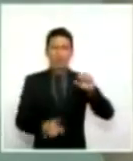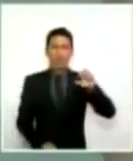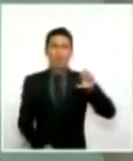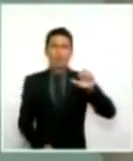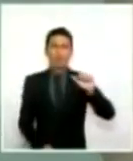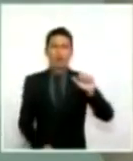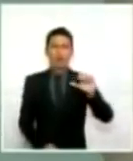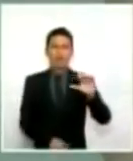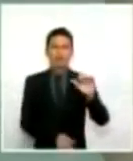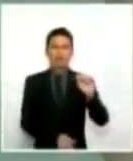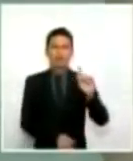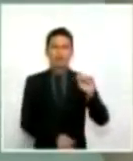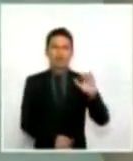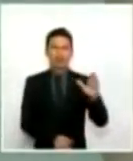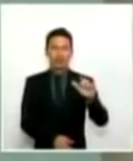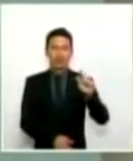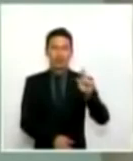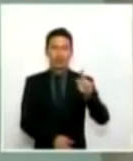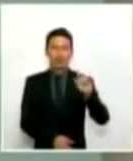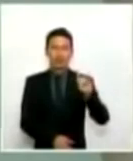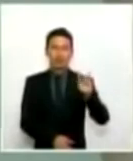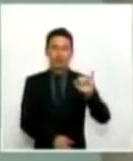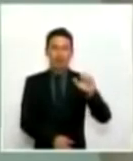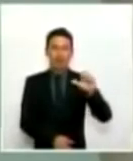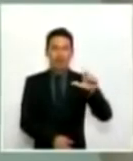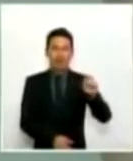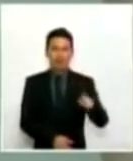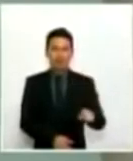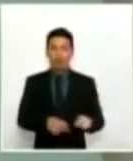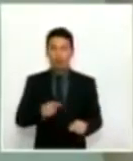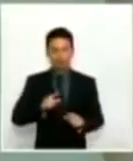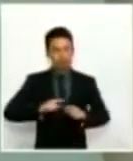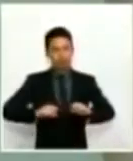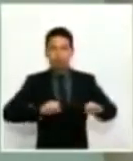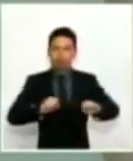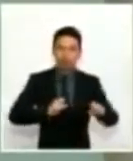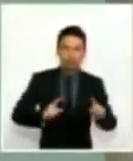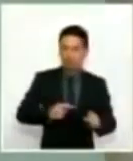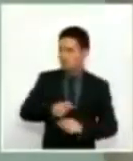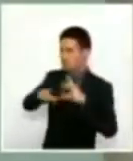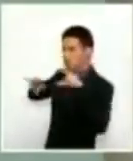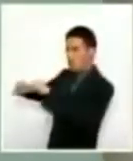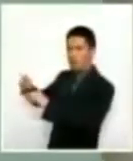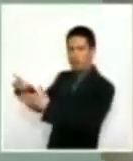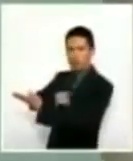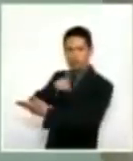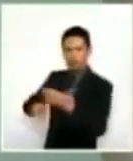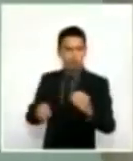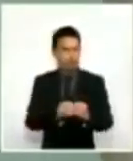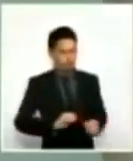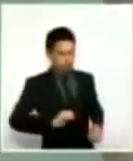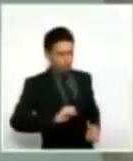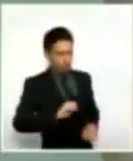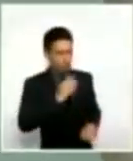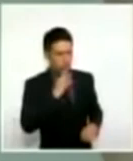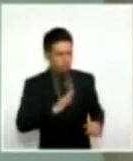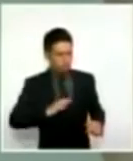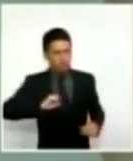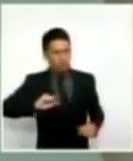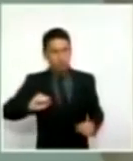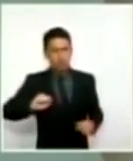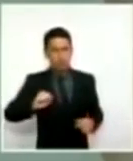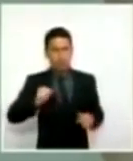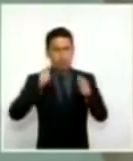policía, impedían la libre locomoción de los colombianos y especialmente permitían la violación de los derechos humanos de los